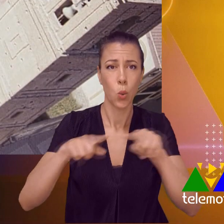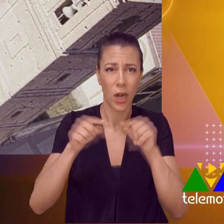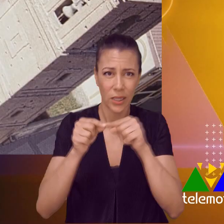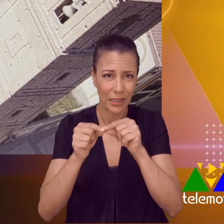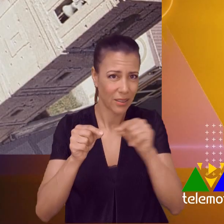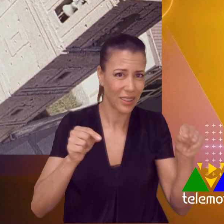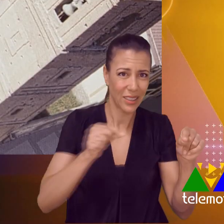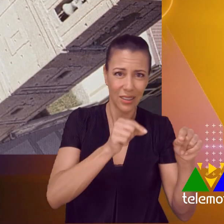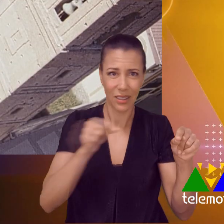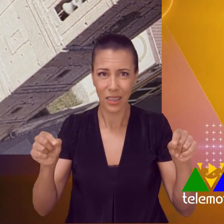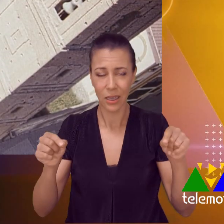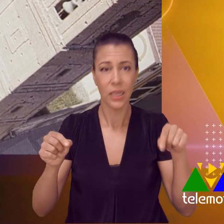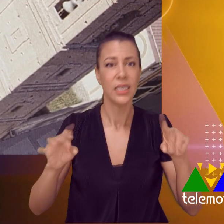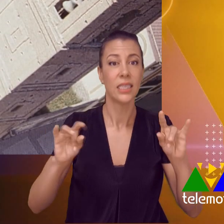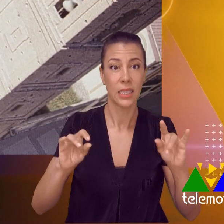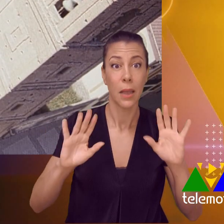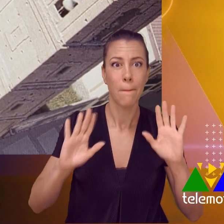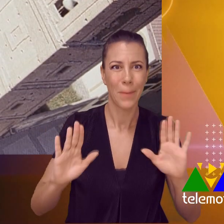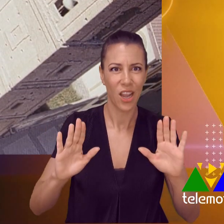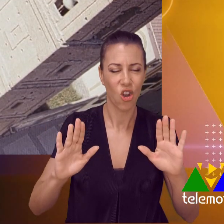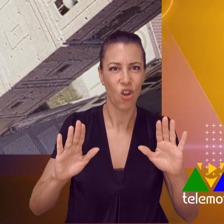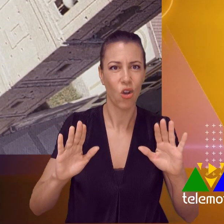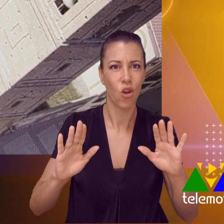Sí, pero saltándonos la torre